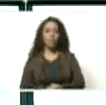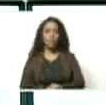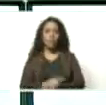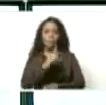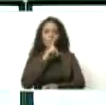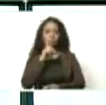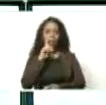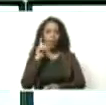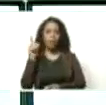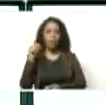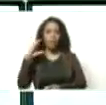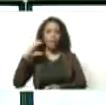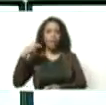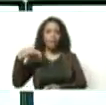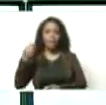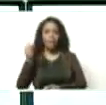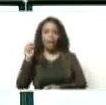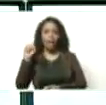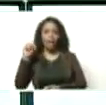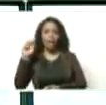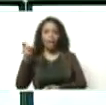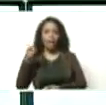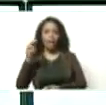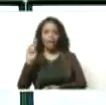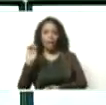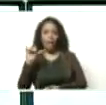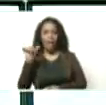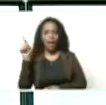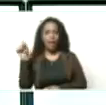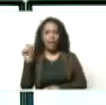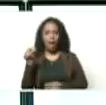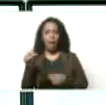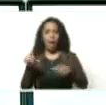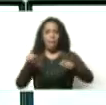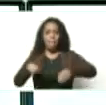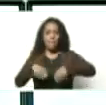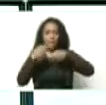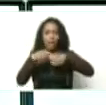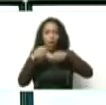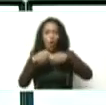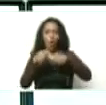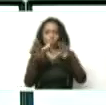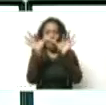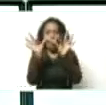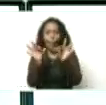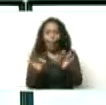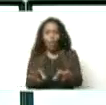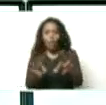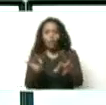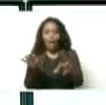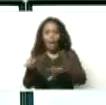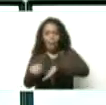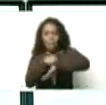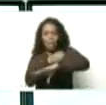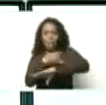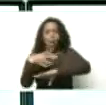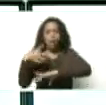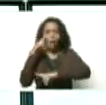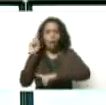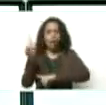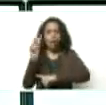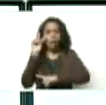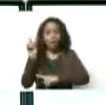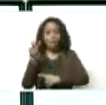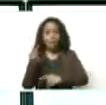usaba pantalones tubito usaba medias blancas entonces se veían las medias y el